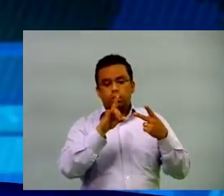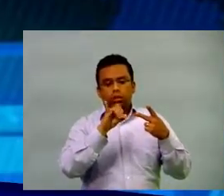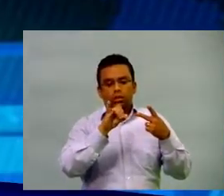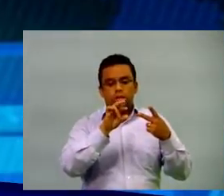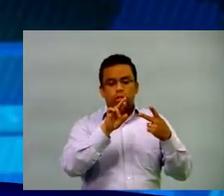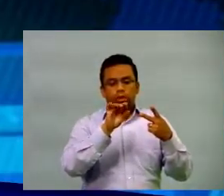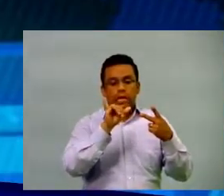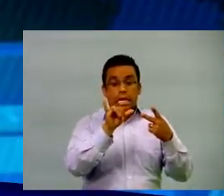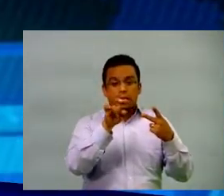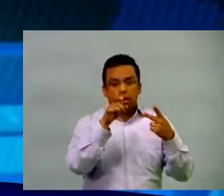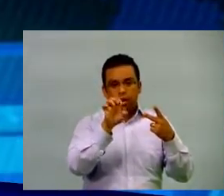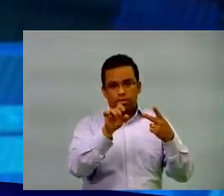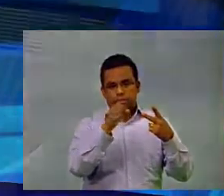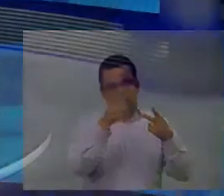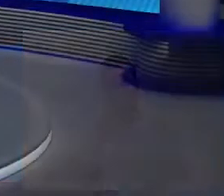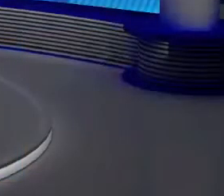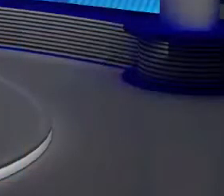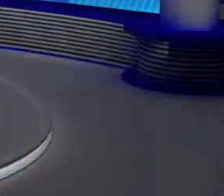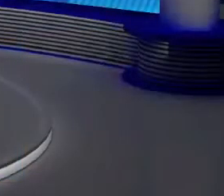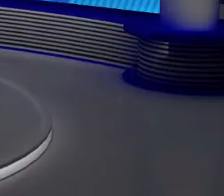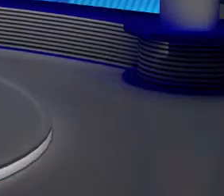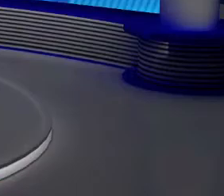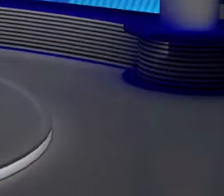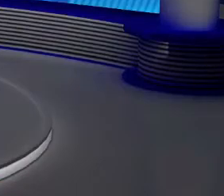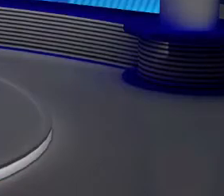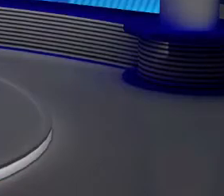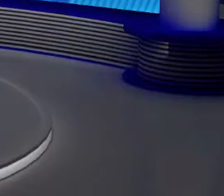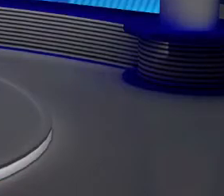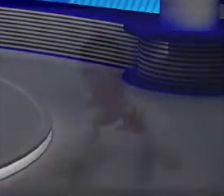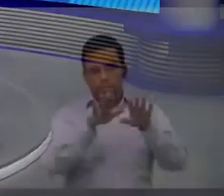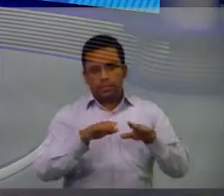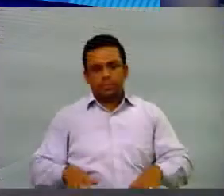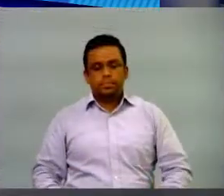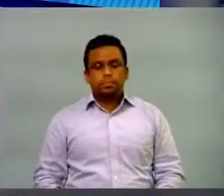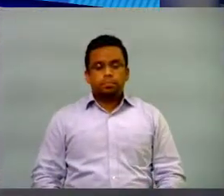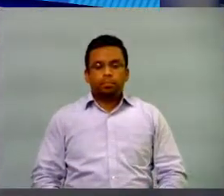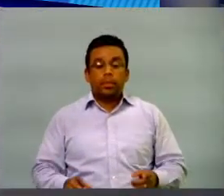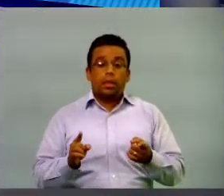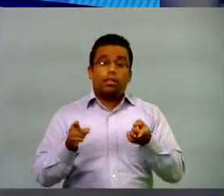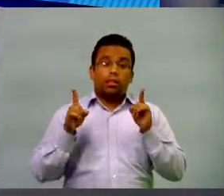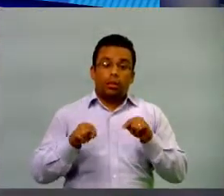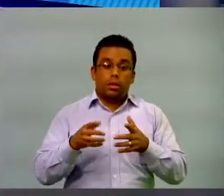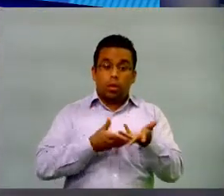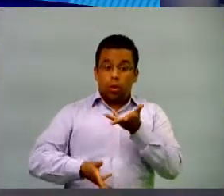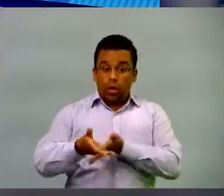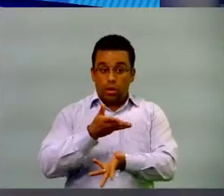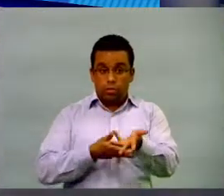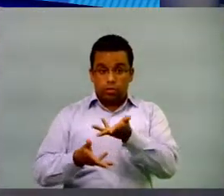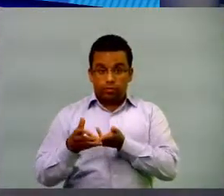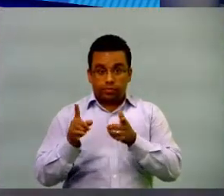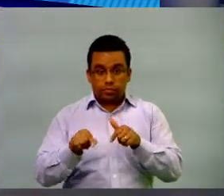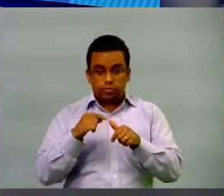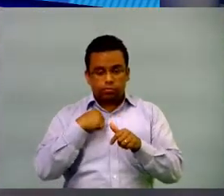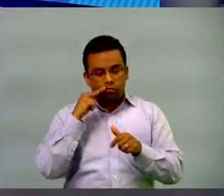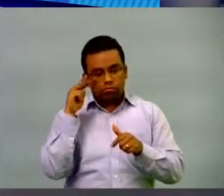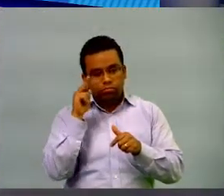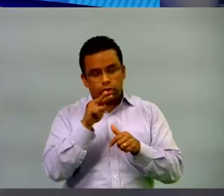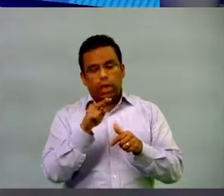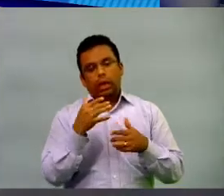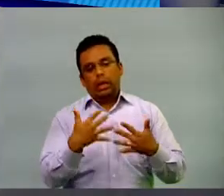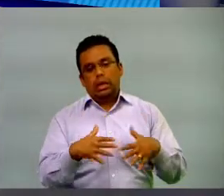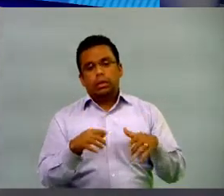el aprendizaje también en red. En el tema de colaboración también encontramos